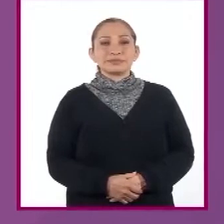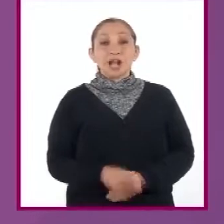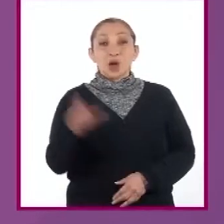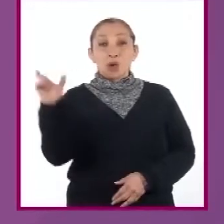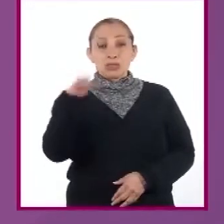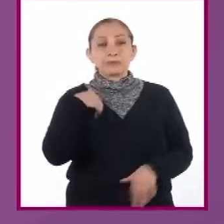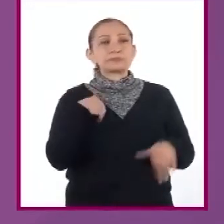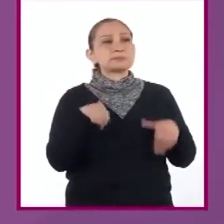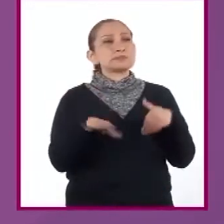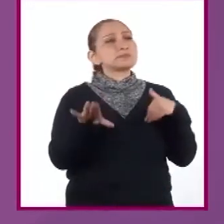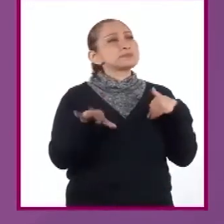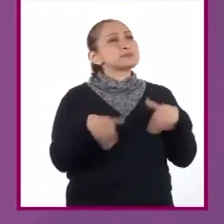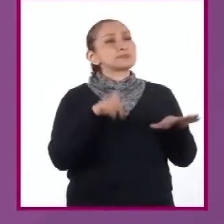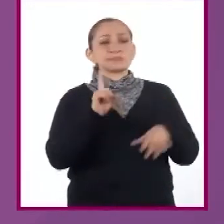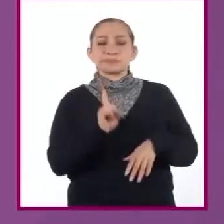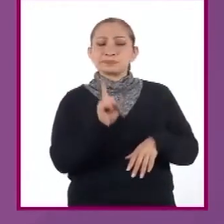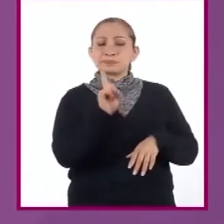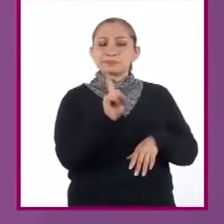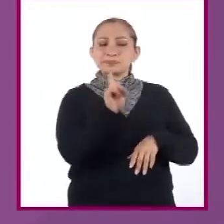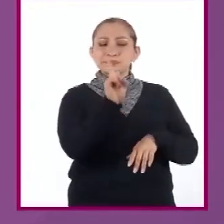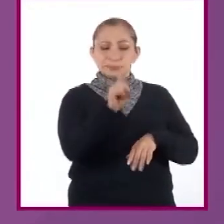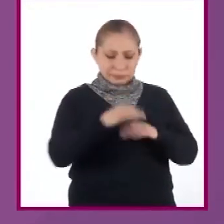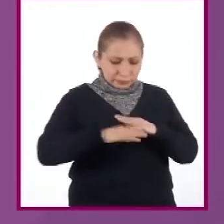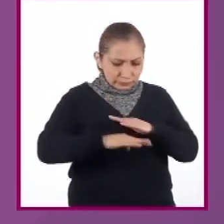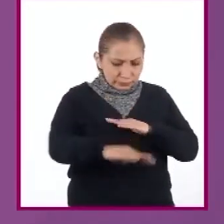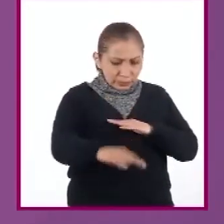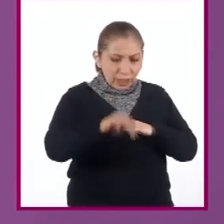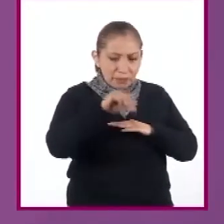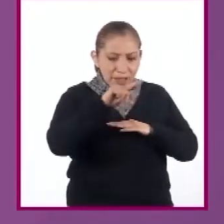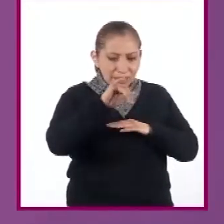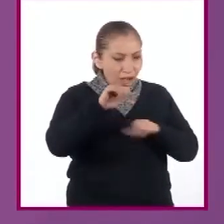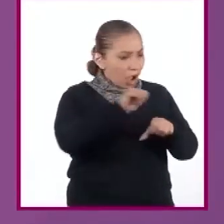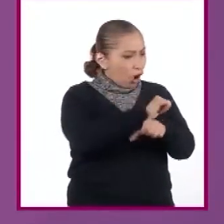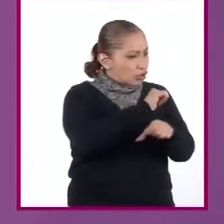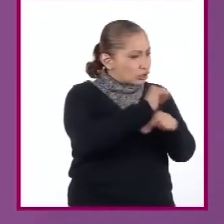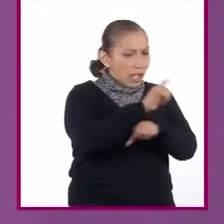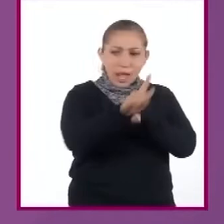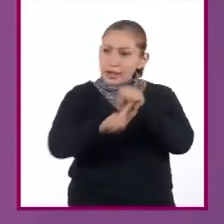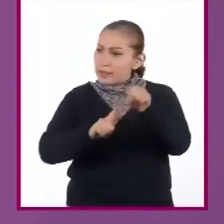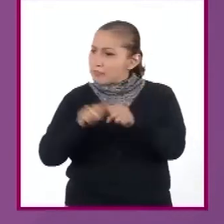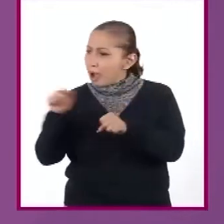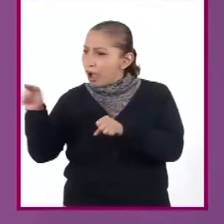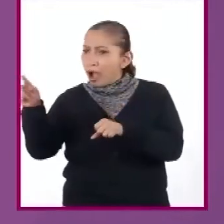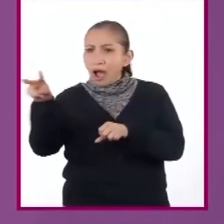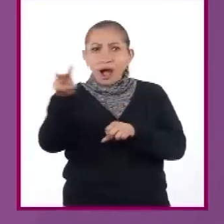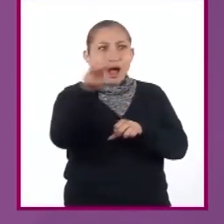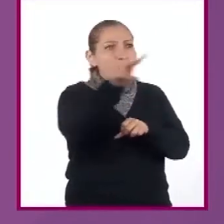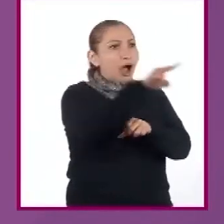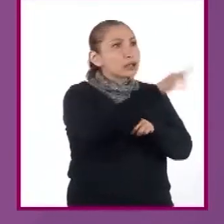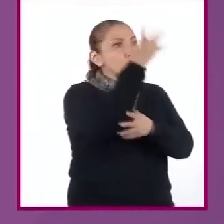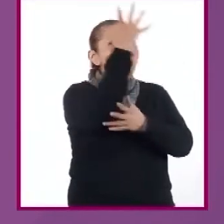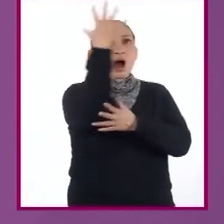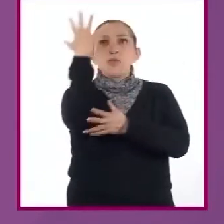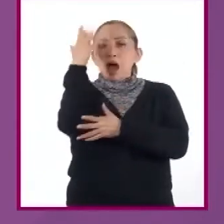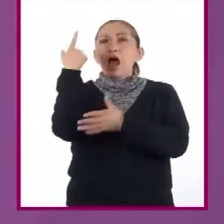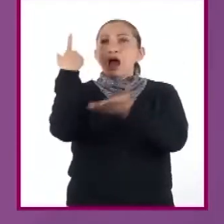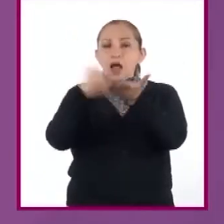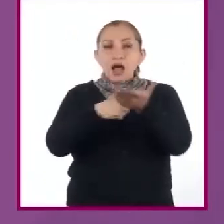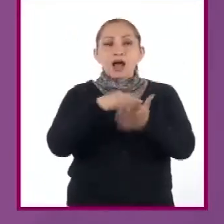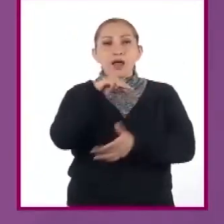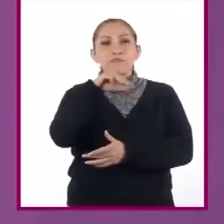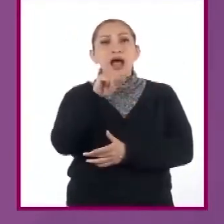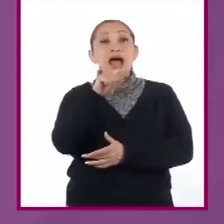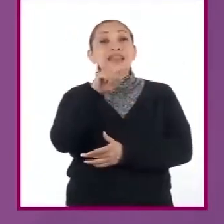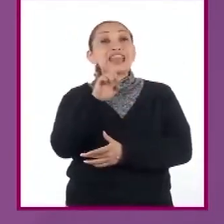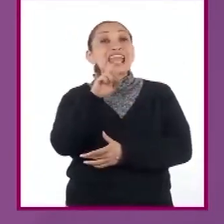Cuando caminamos por la calle, lo hacemos sobre materia. Los coches, los animales y estos árboles están hechos de